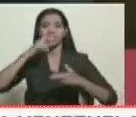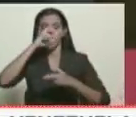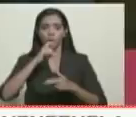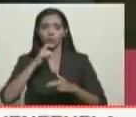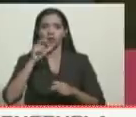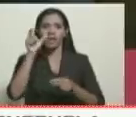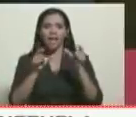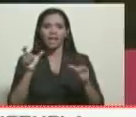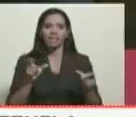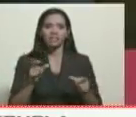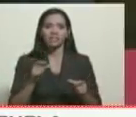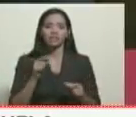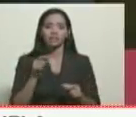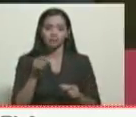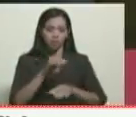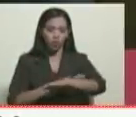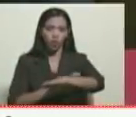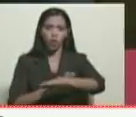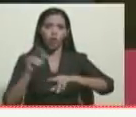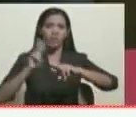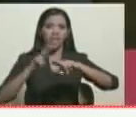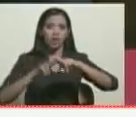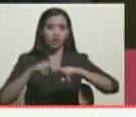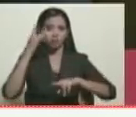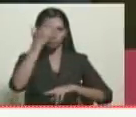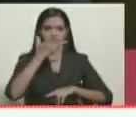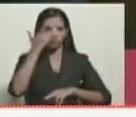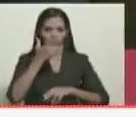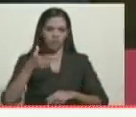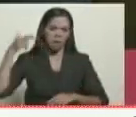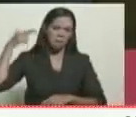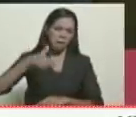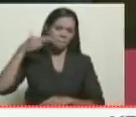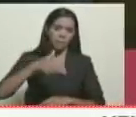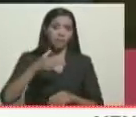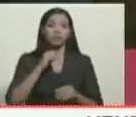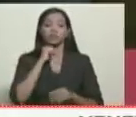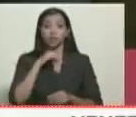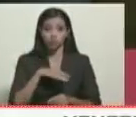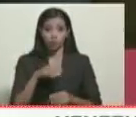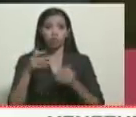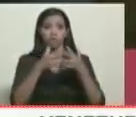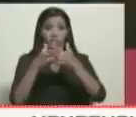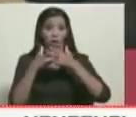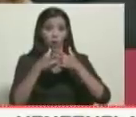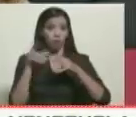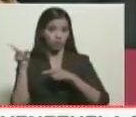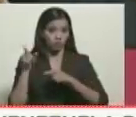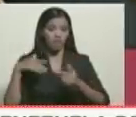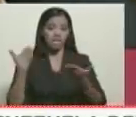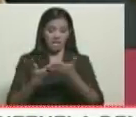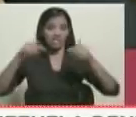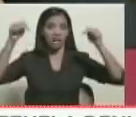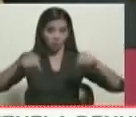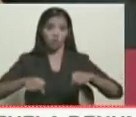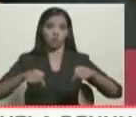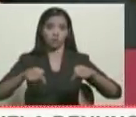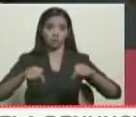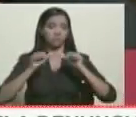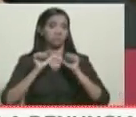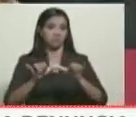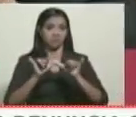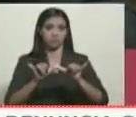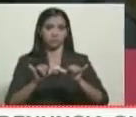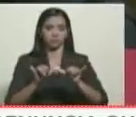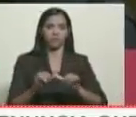llamada afrodescendiente, ¿verdad? Los han matado y eso es histórico, todavía. Y ahora con la élite política